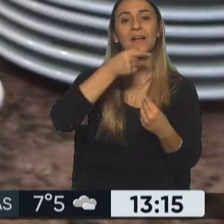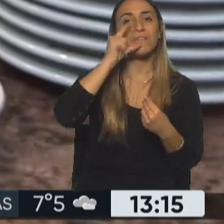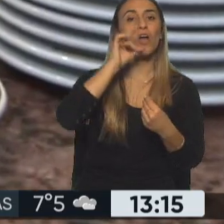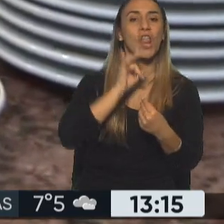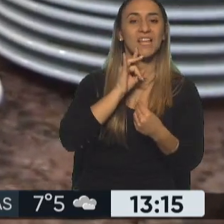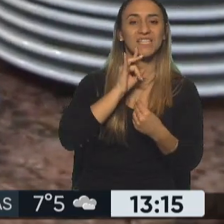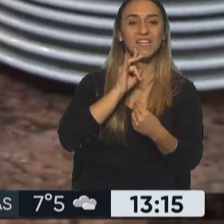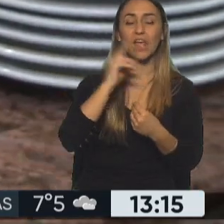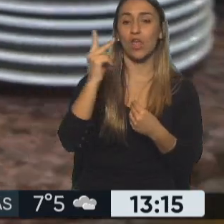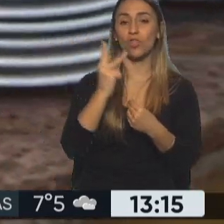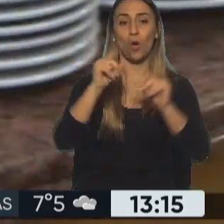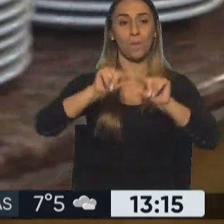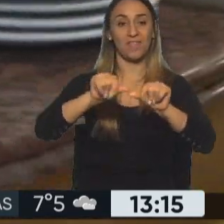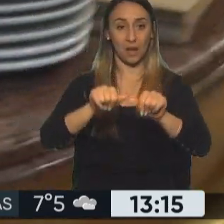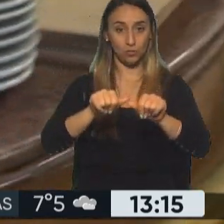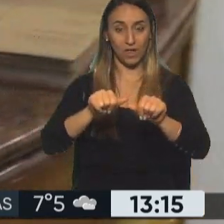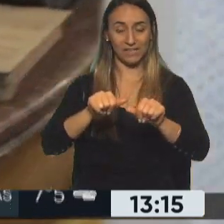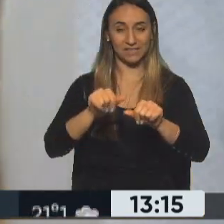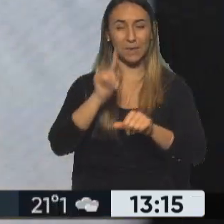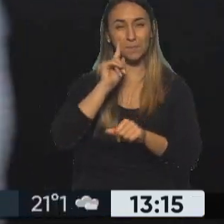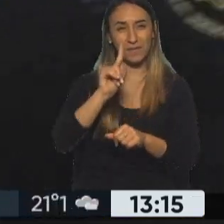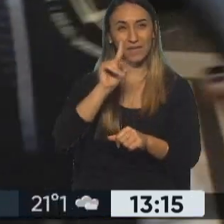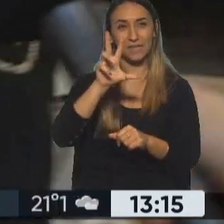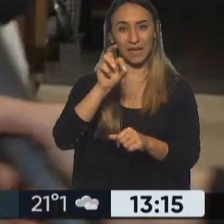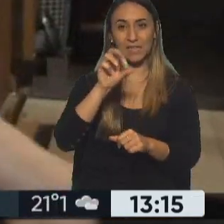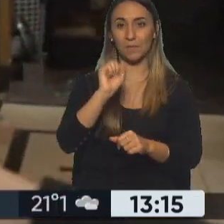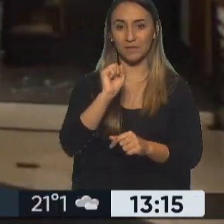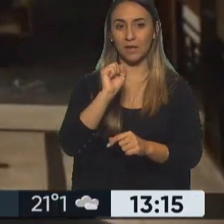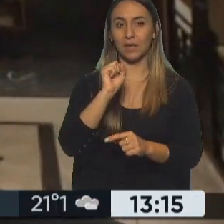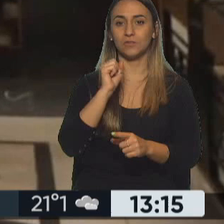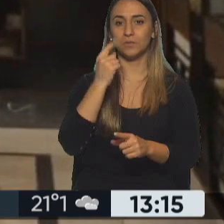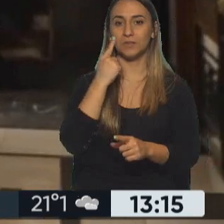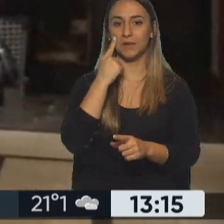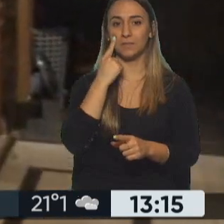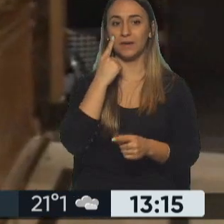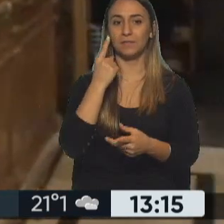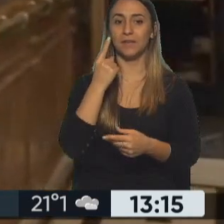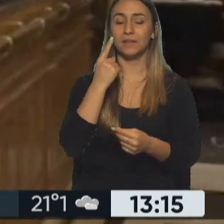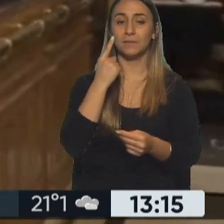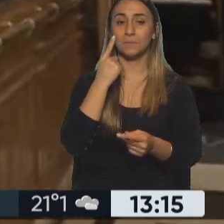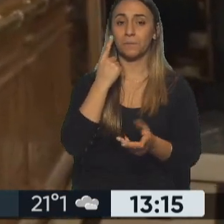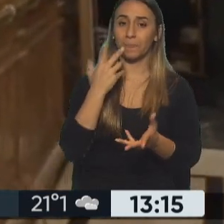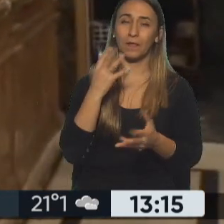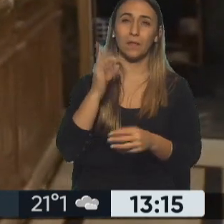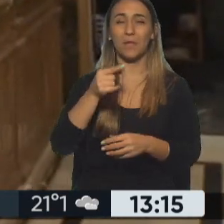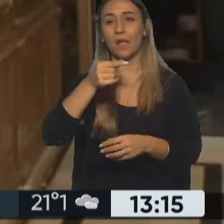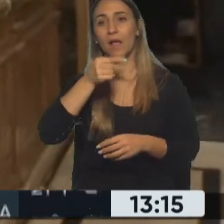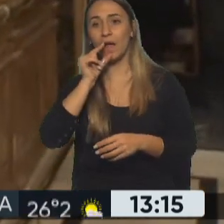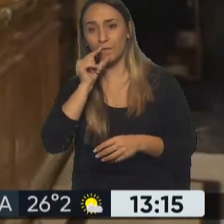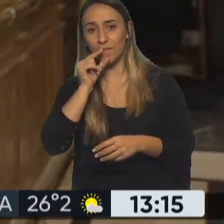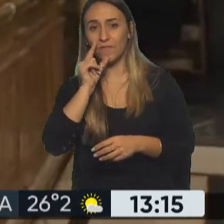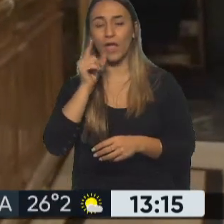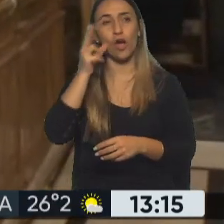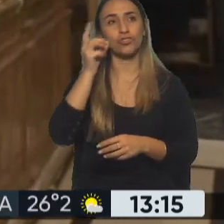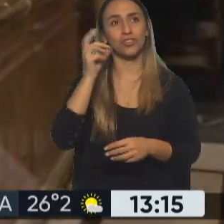dos medialunas en 1030 pesos son más o menos los precios que estamos en el café está